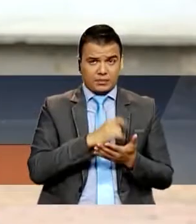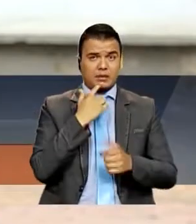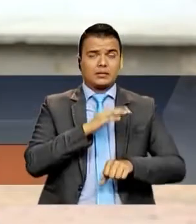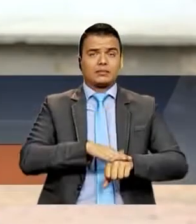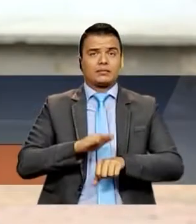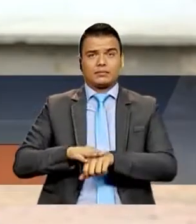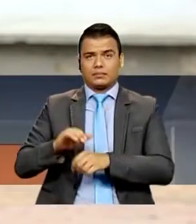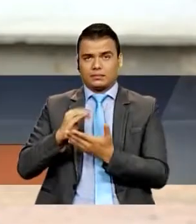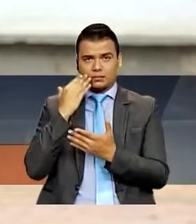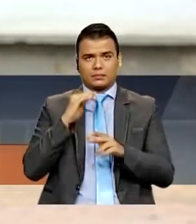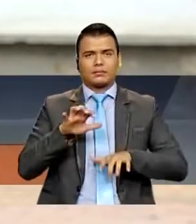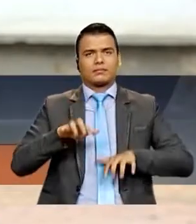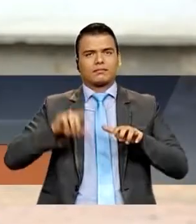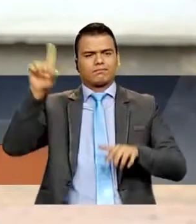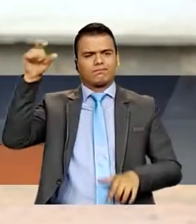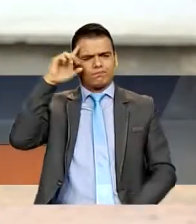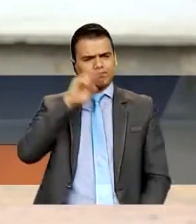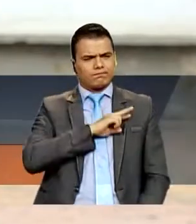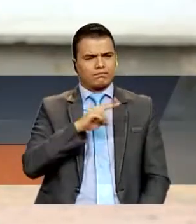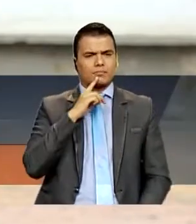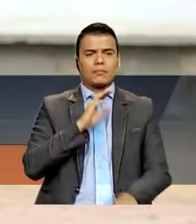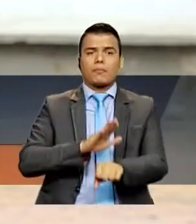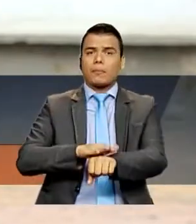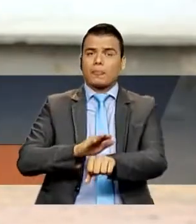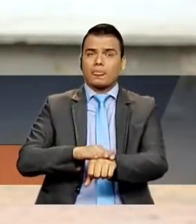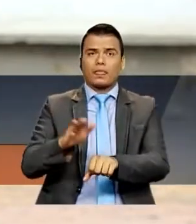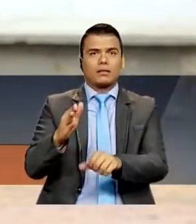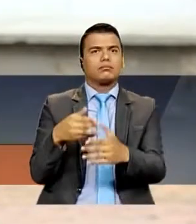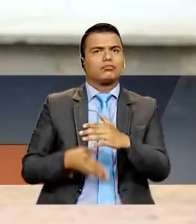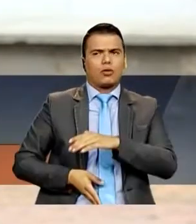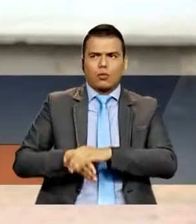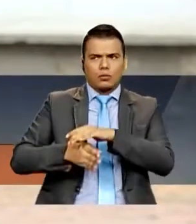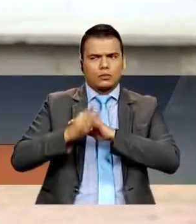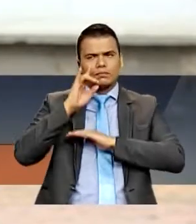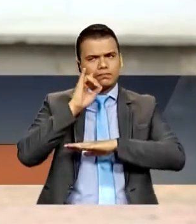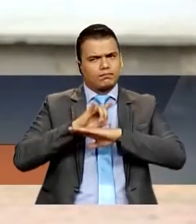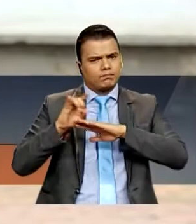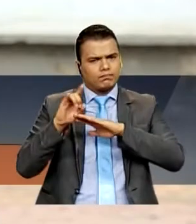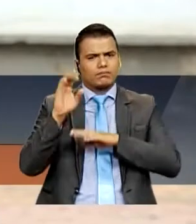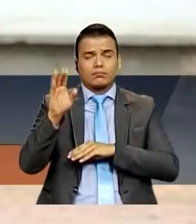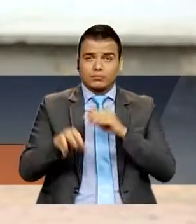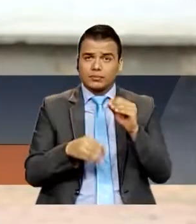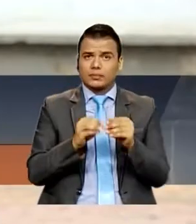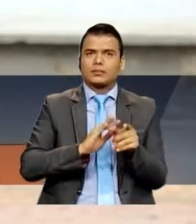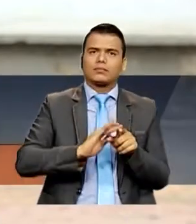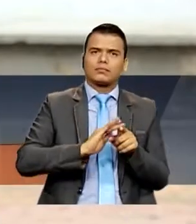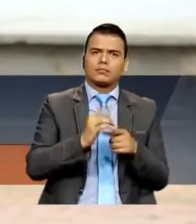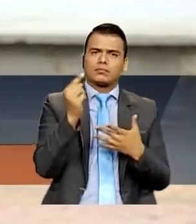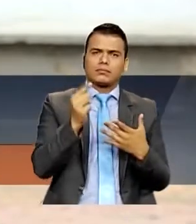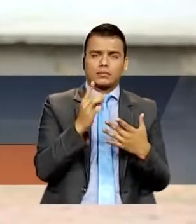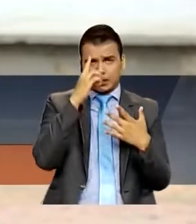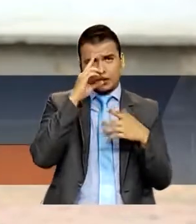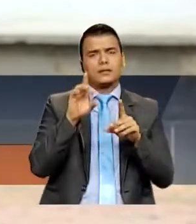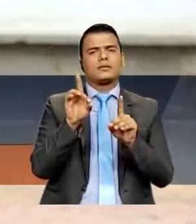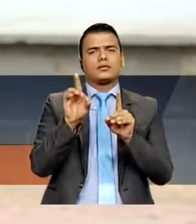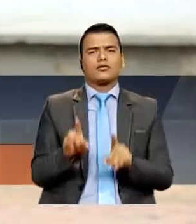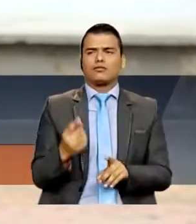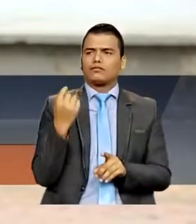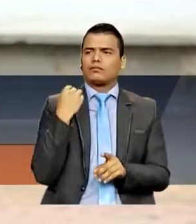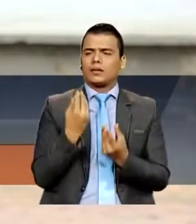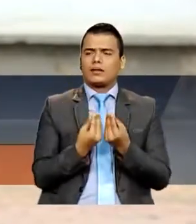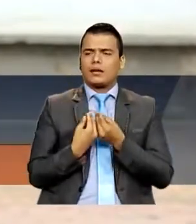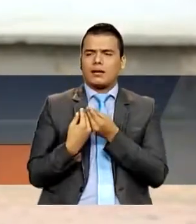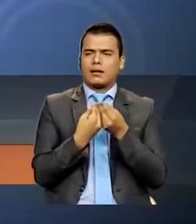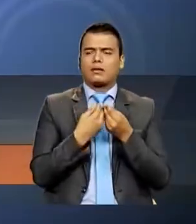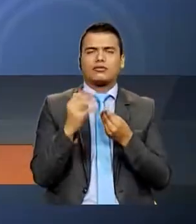municipio, la secretaria de Gobierno del Valle, es que se van a mantener los controles y se implementarán decisiones que se tomaron en los recientes consejos